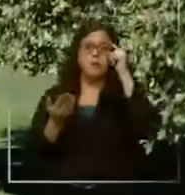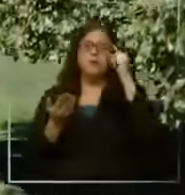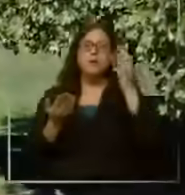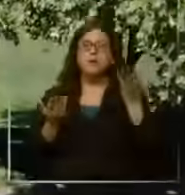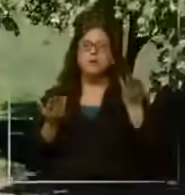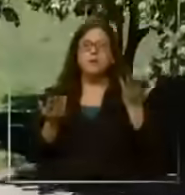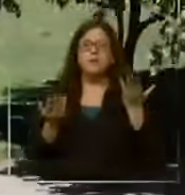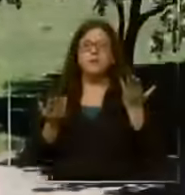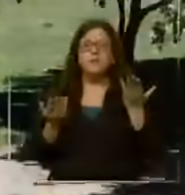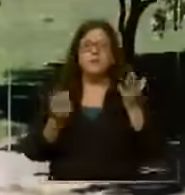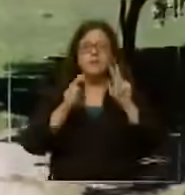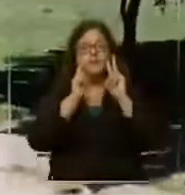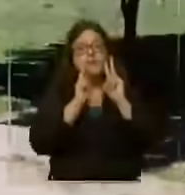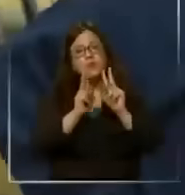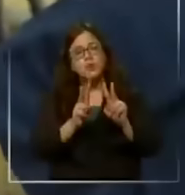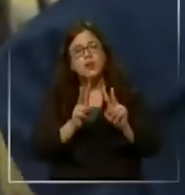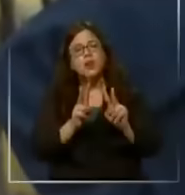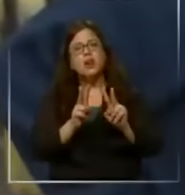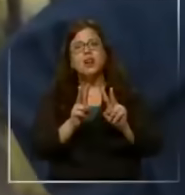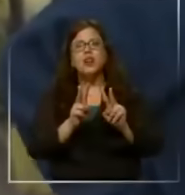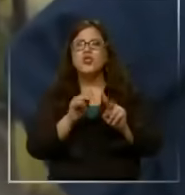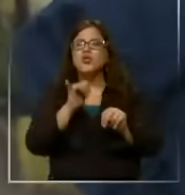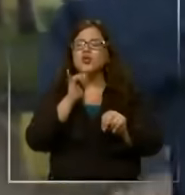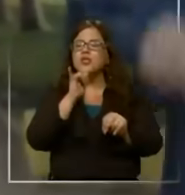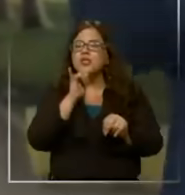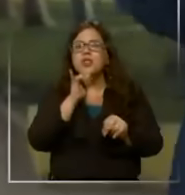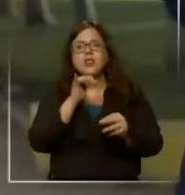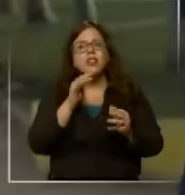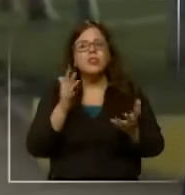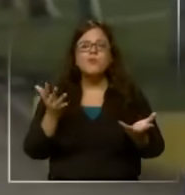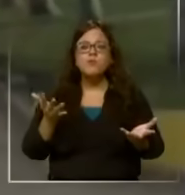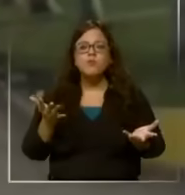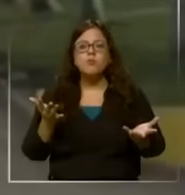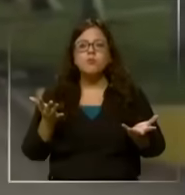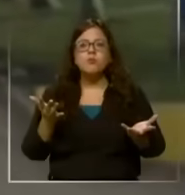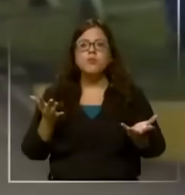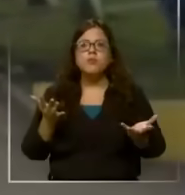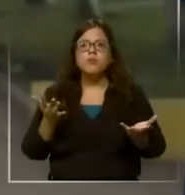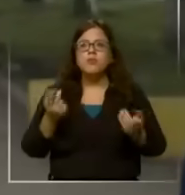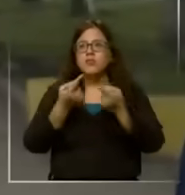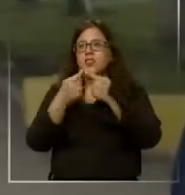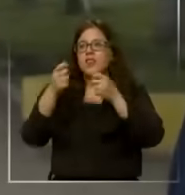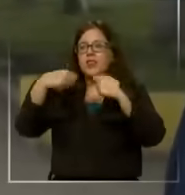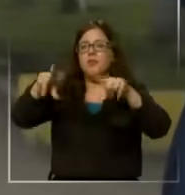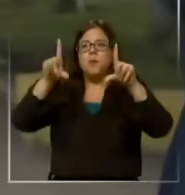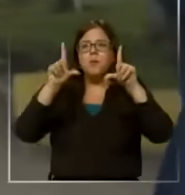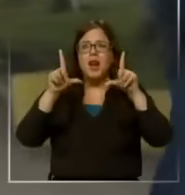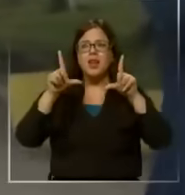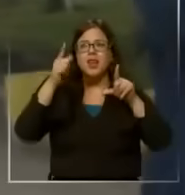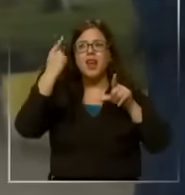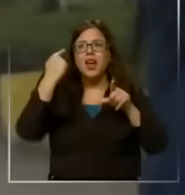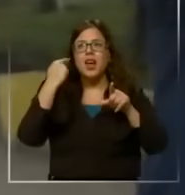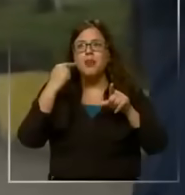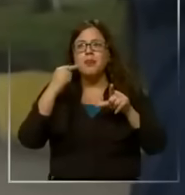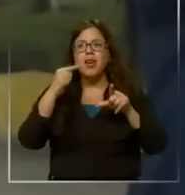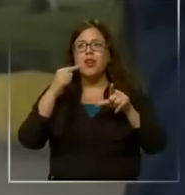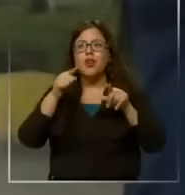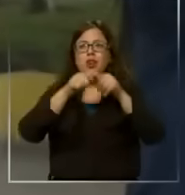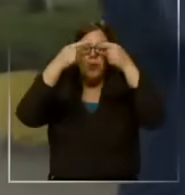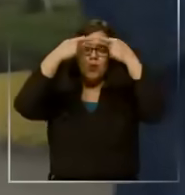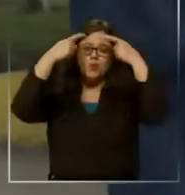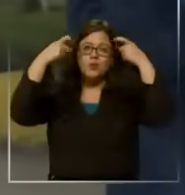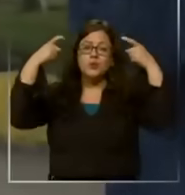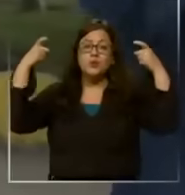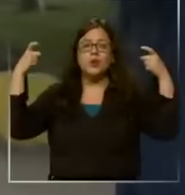que agradable, ¿cachai? Es como, no sé, pues te da otra imagen, pero es como estar en un sueño que